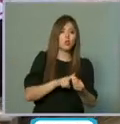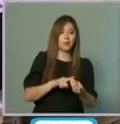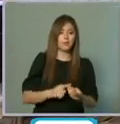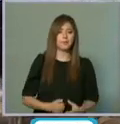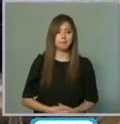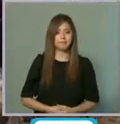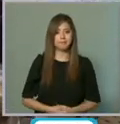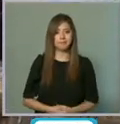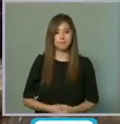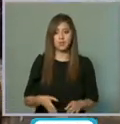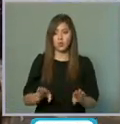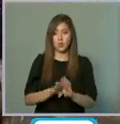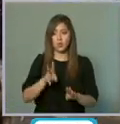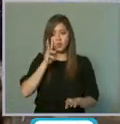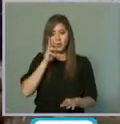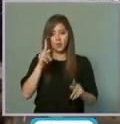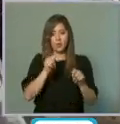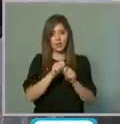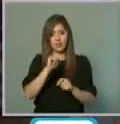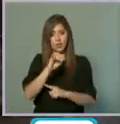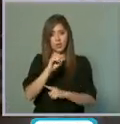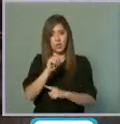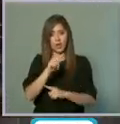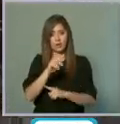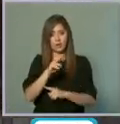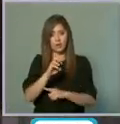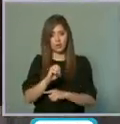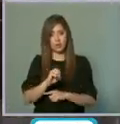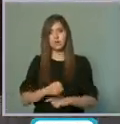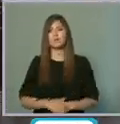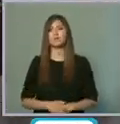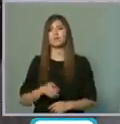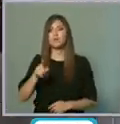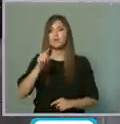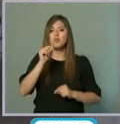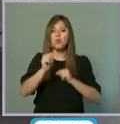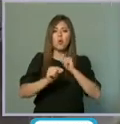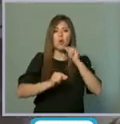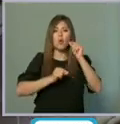Alberto. Y ahorita, échelo, ahorita usted que va a poner un ojito